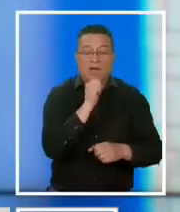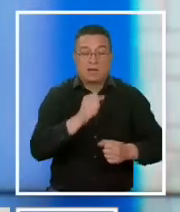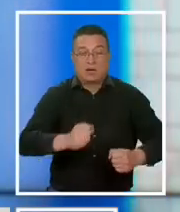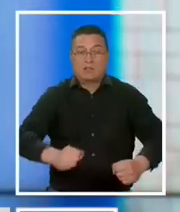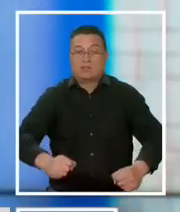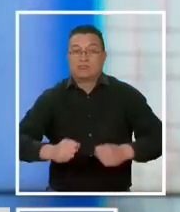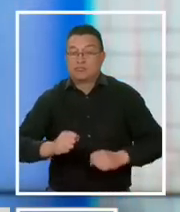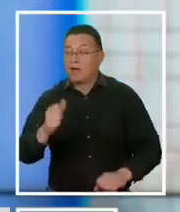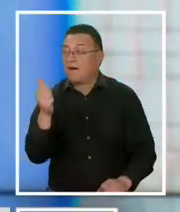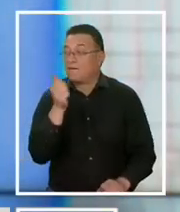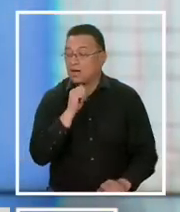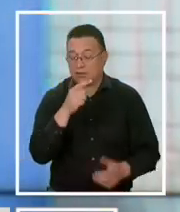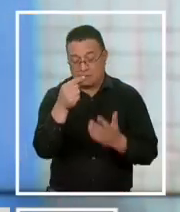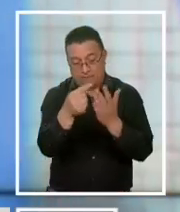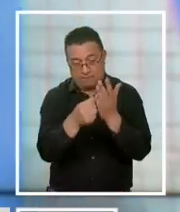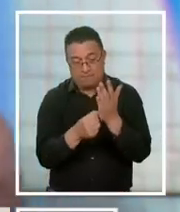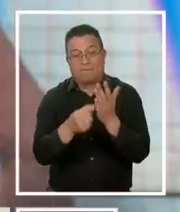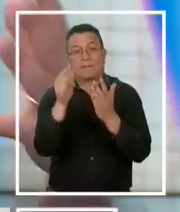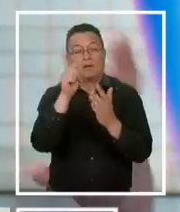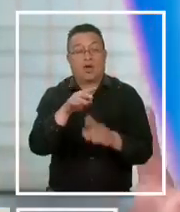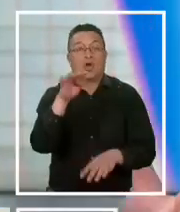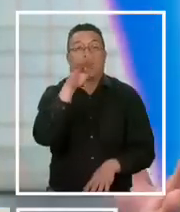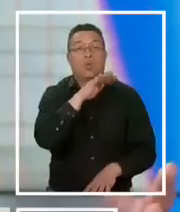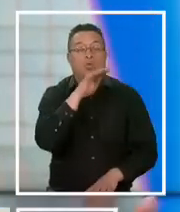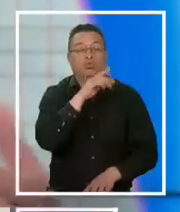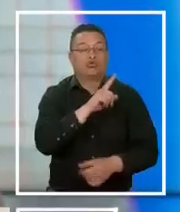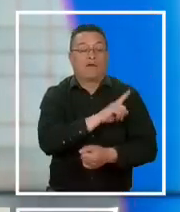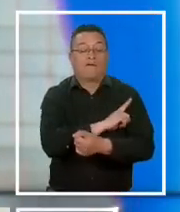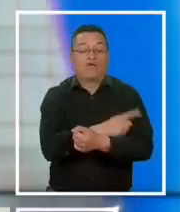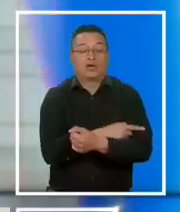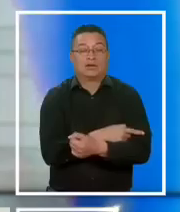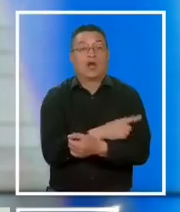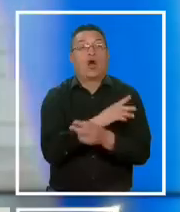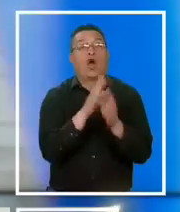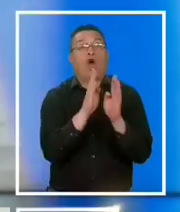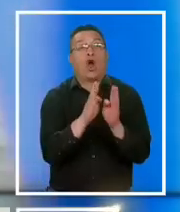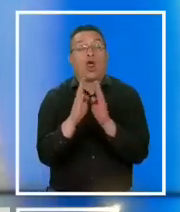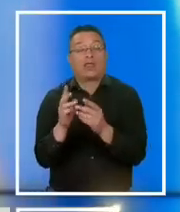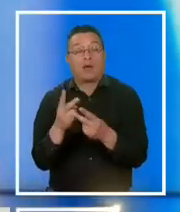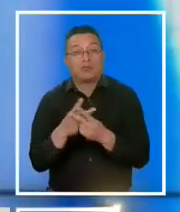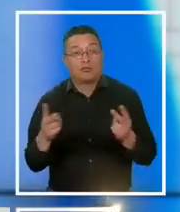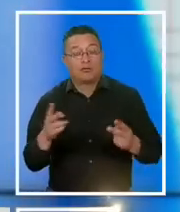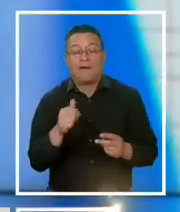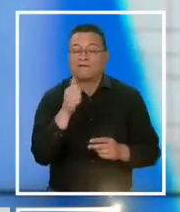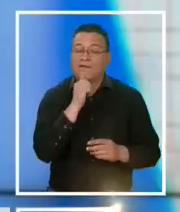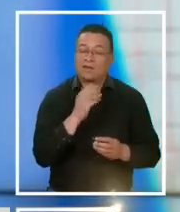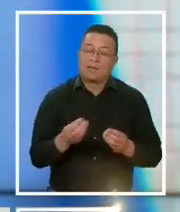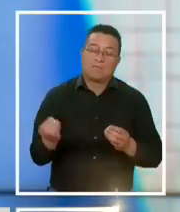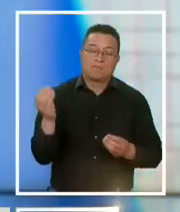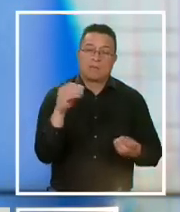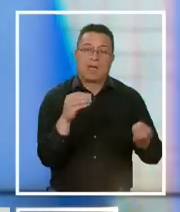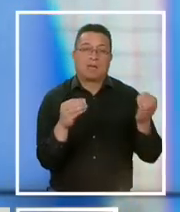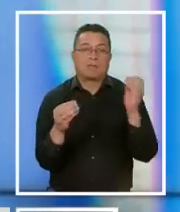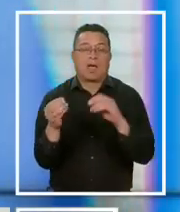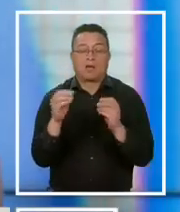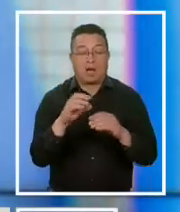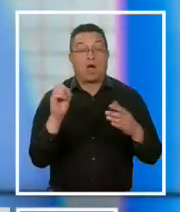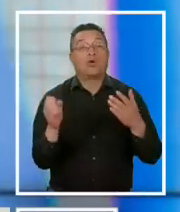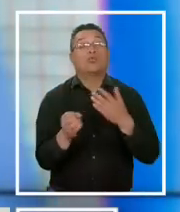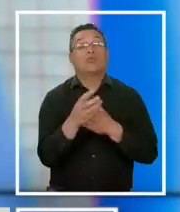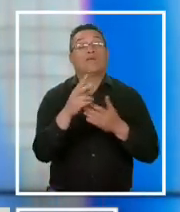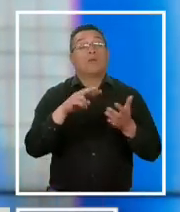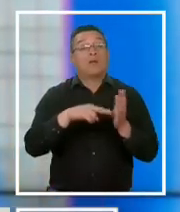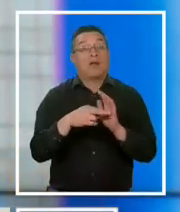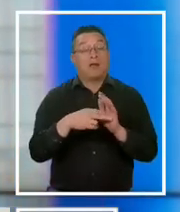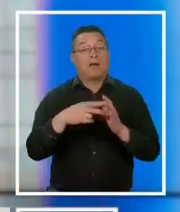sólidas de validación de el uso de la fuerza para el orden público etcétera que va al alza pero faltan muchas cosas frente a una nueva crisis